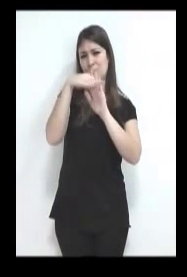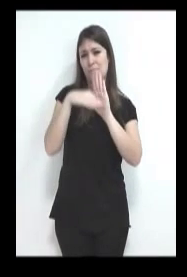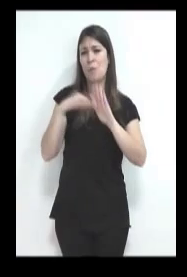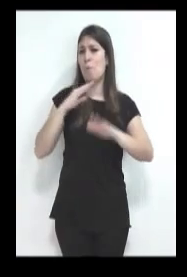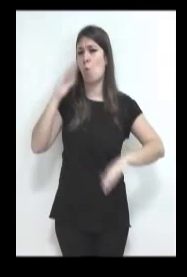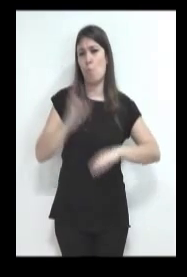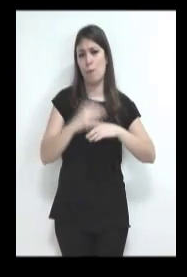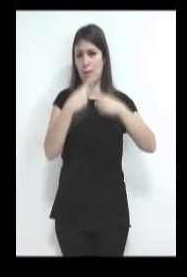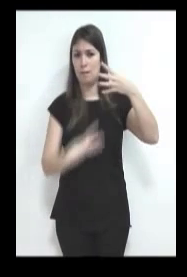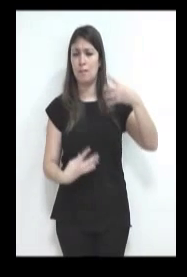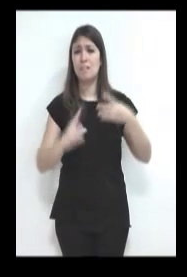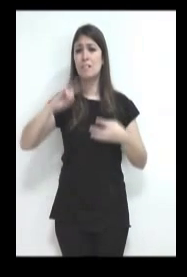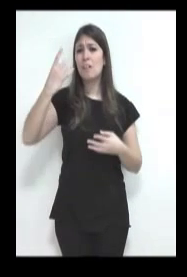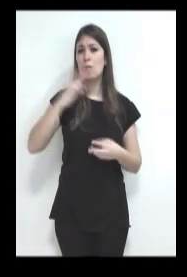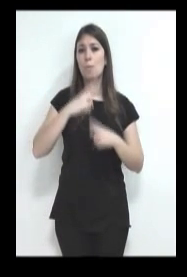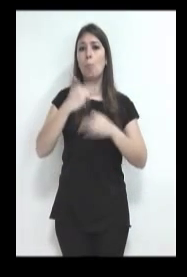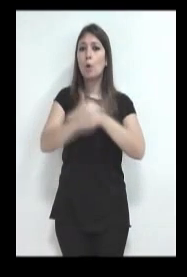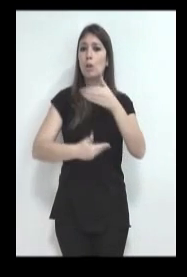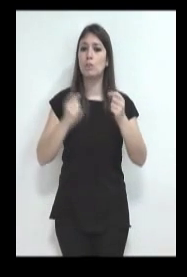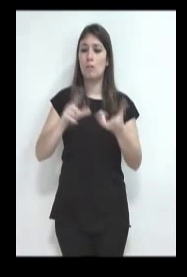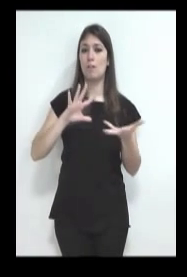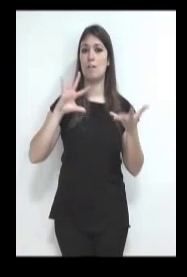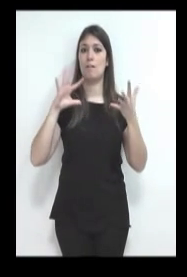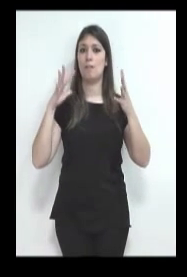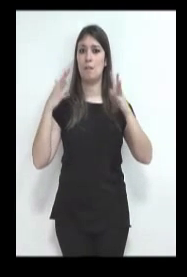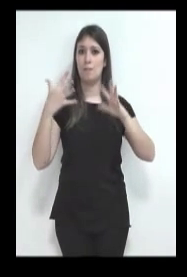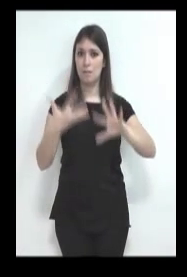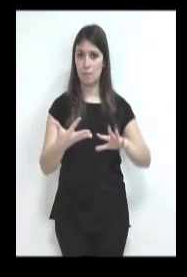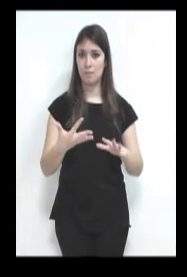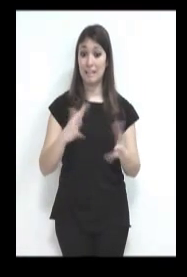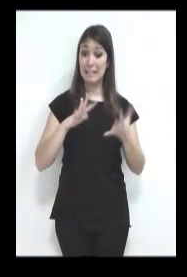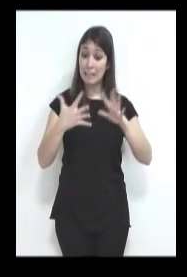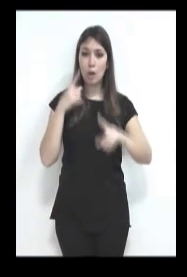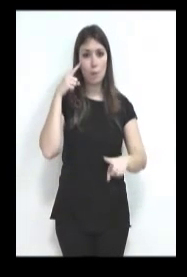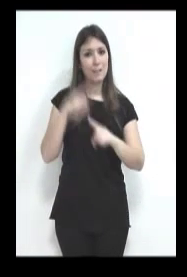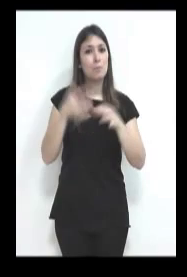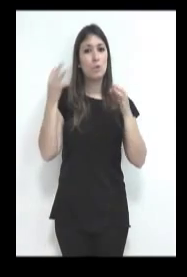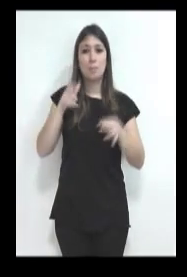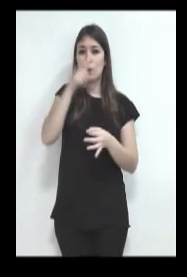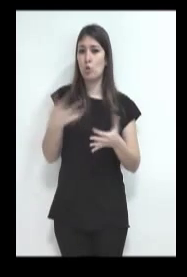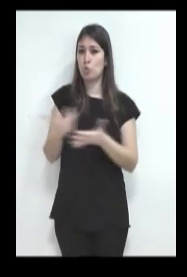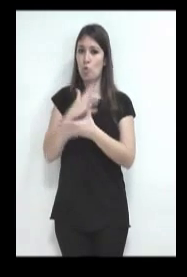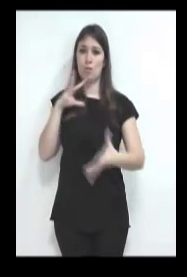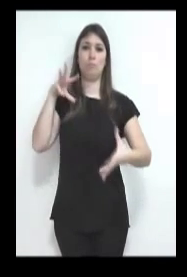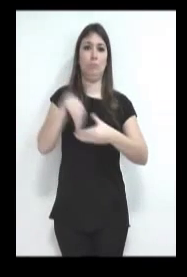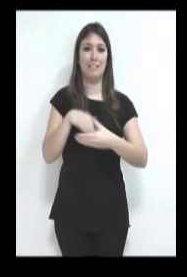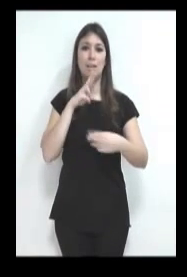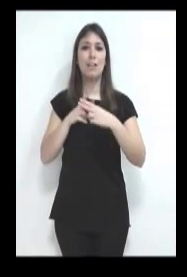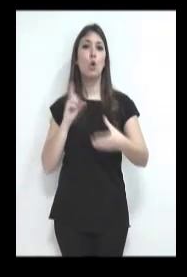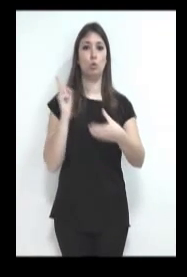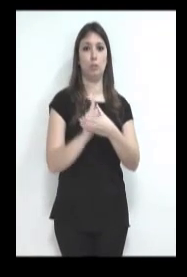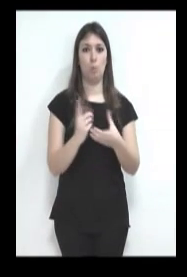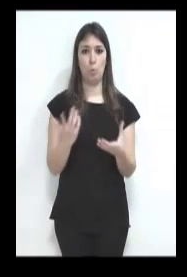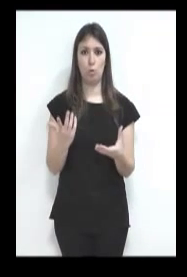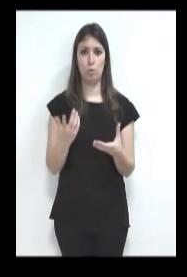que los procesos de transformación que sean a las Smart Cities deben ser inclusivos siempre. Y en ese sentido